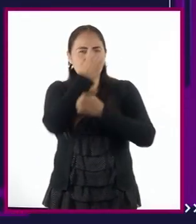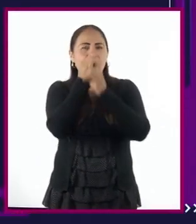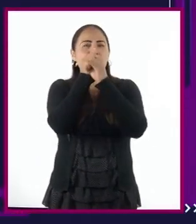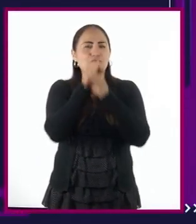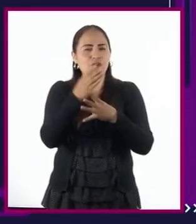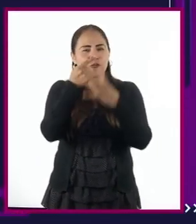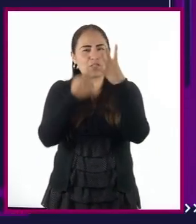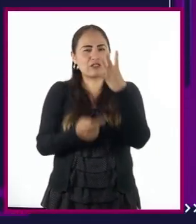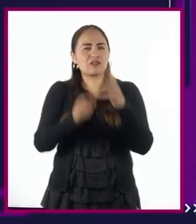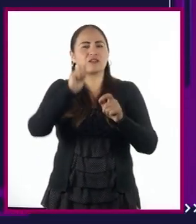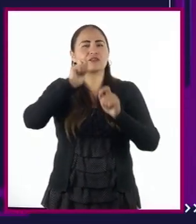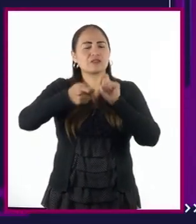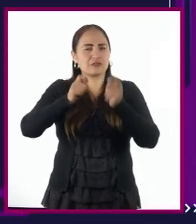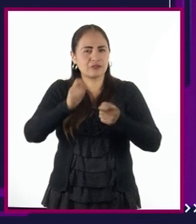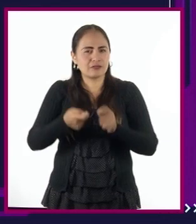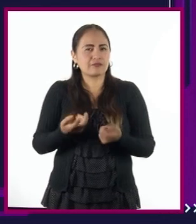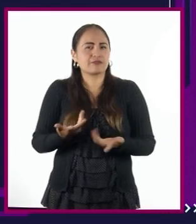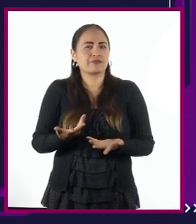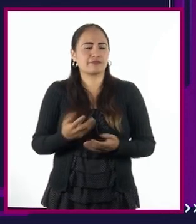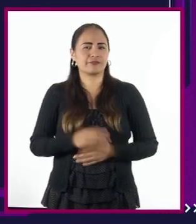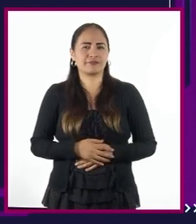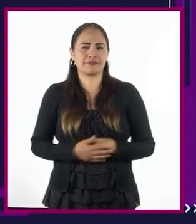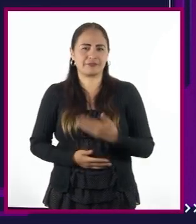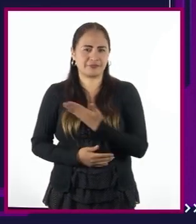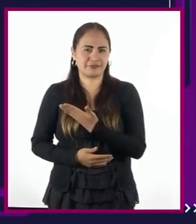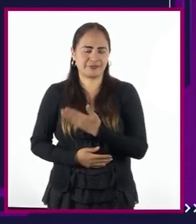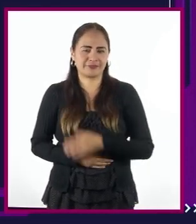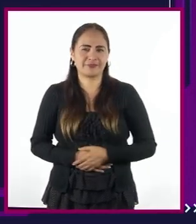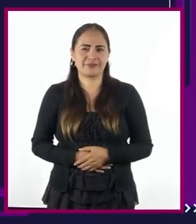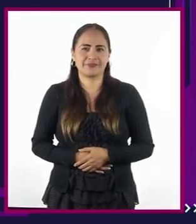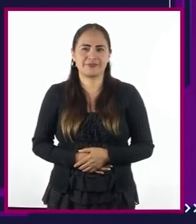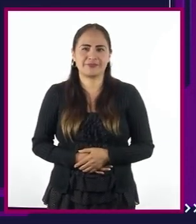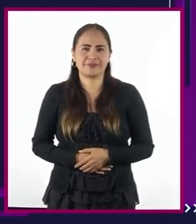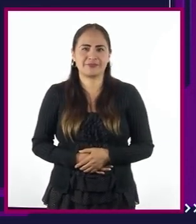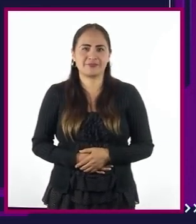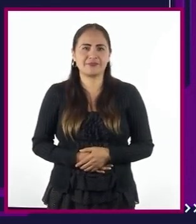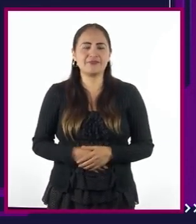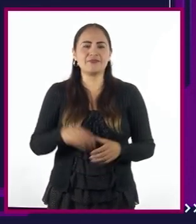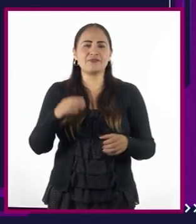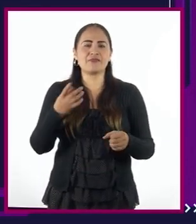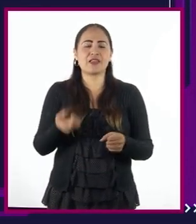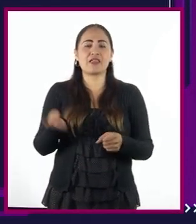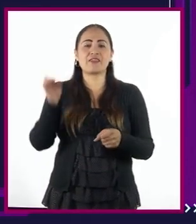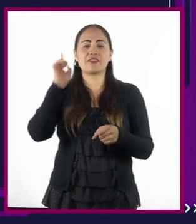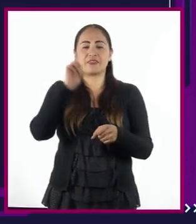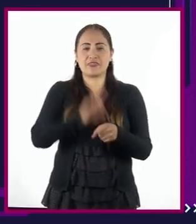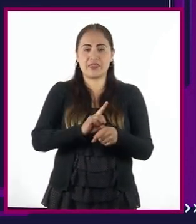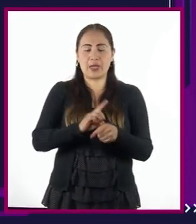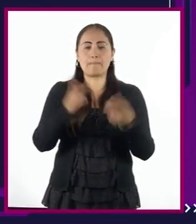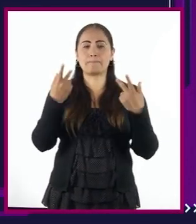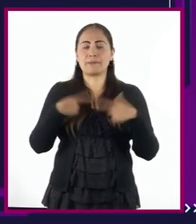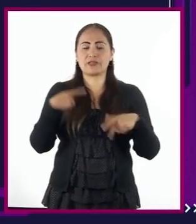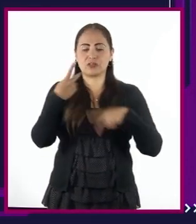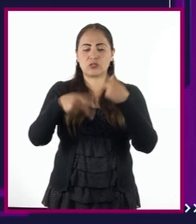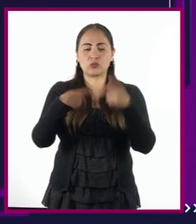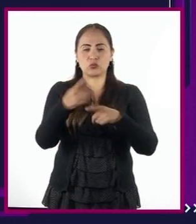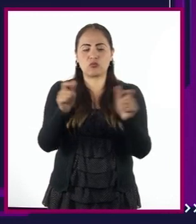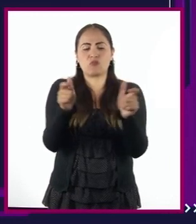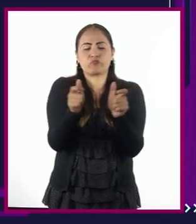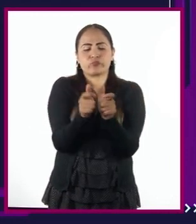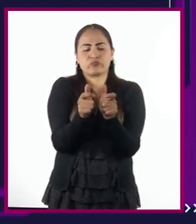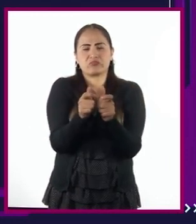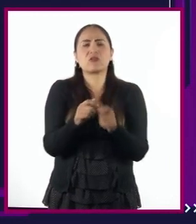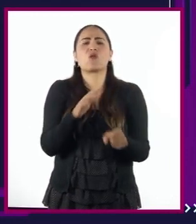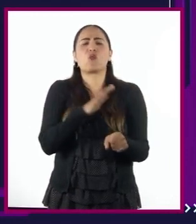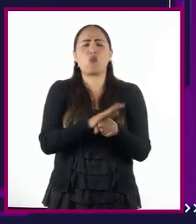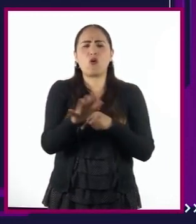que proporciona la gráfica. ¿Cuál fue el día con menor número de espectadores? Así